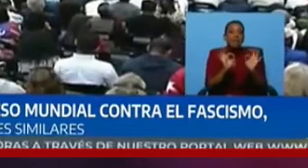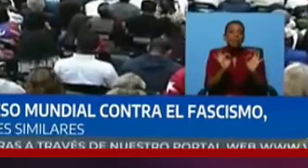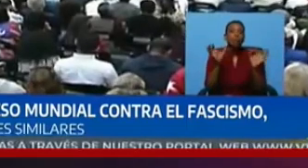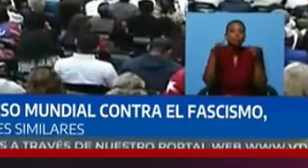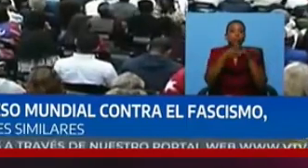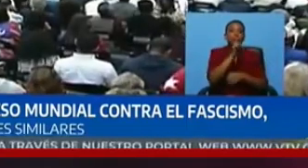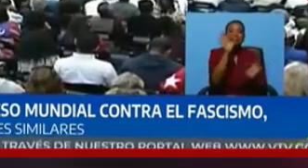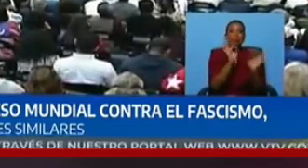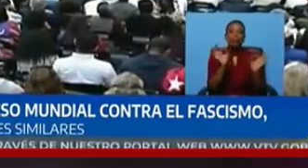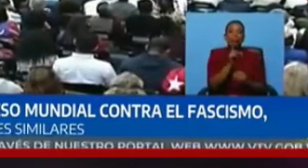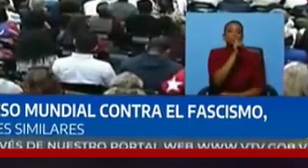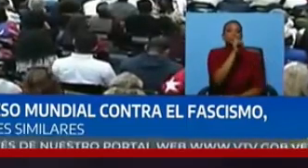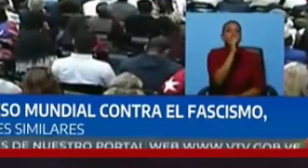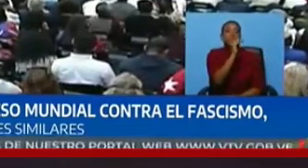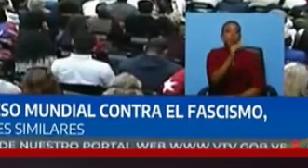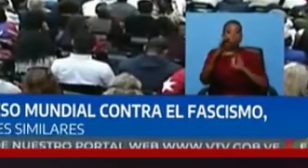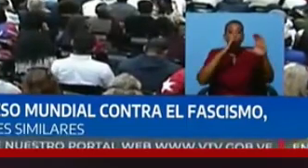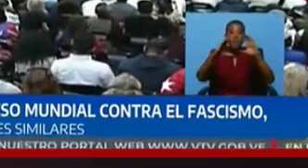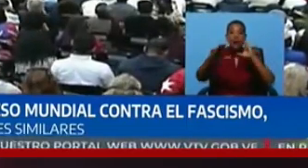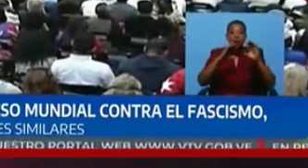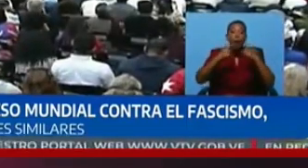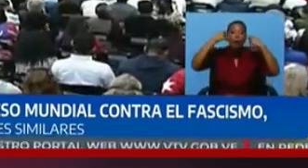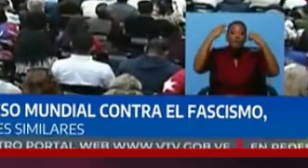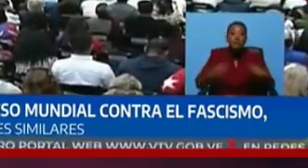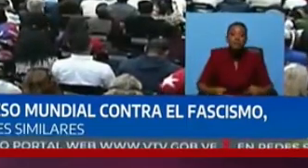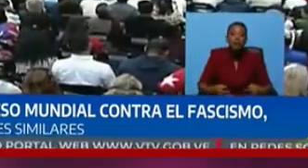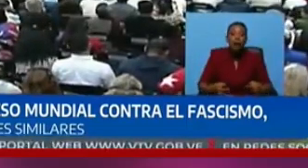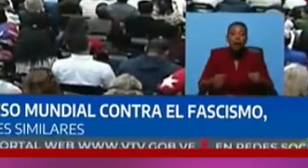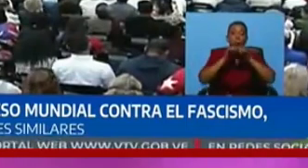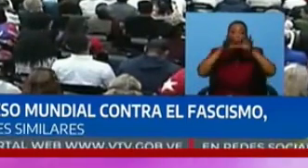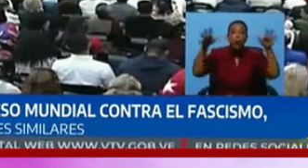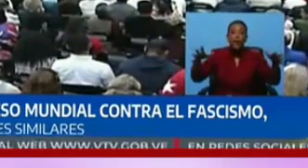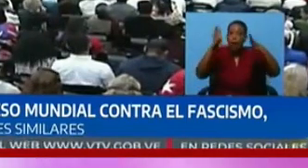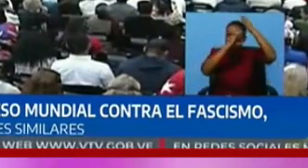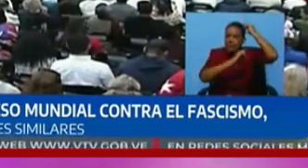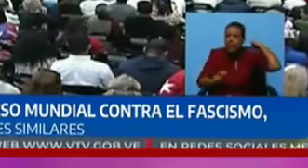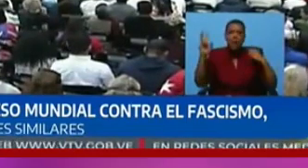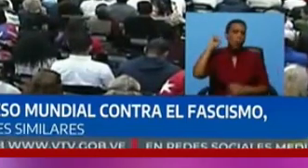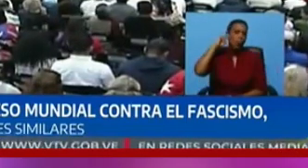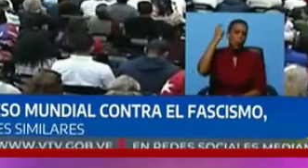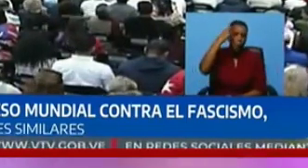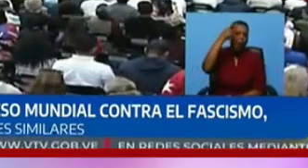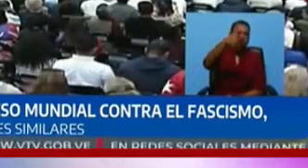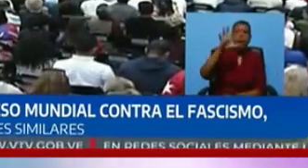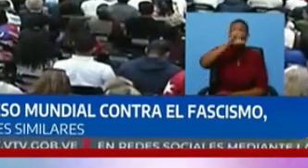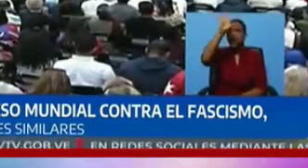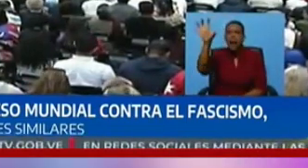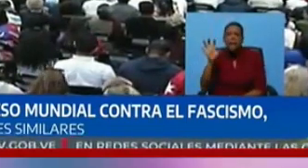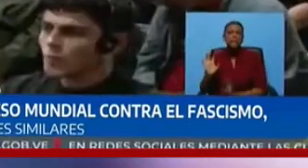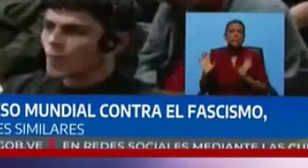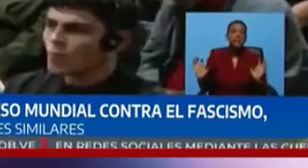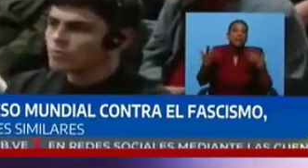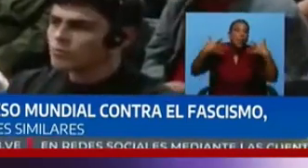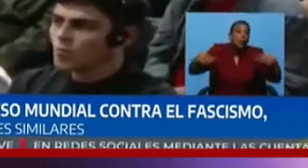vista por televisión, sin que haya aparentemente una reacción acorde a lo que hacen? ¿Va a dejar